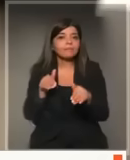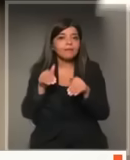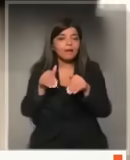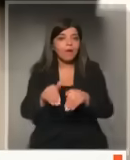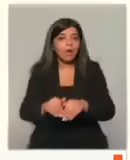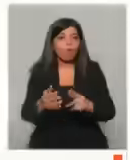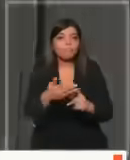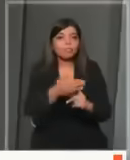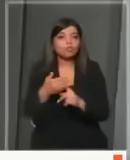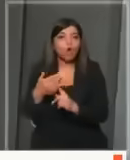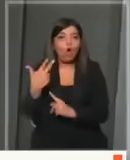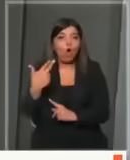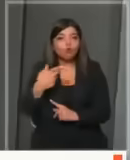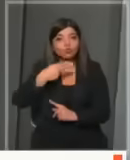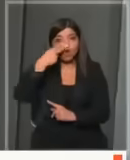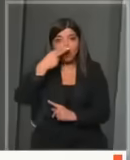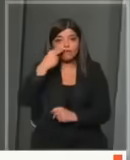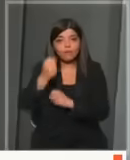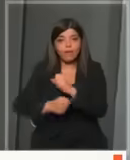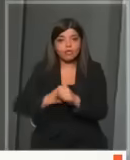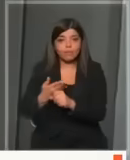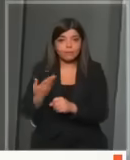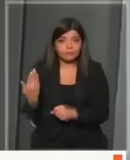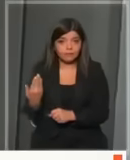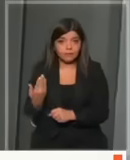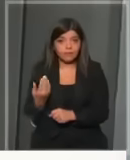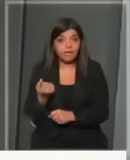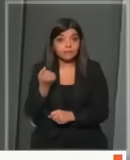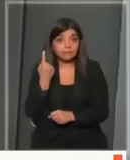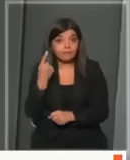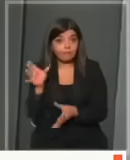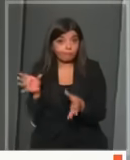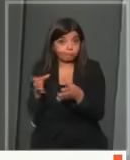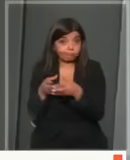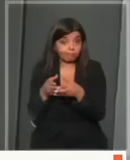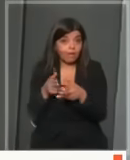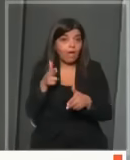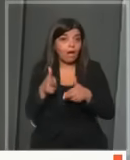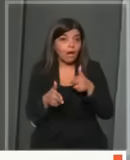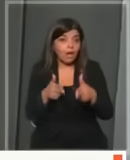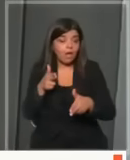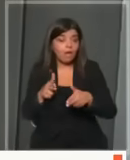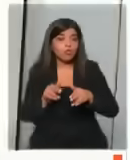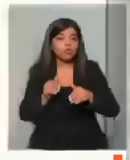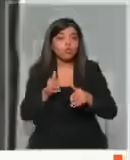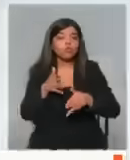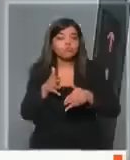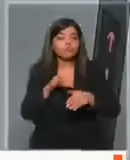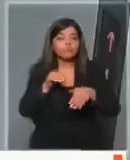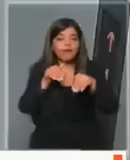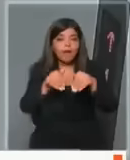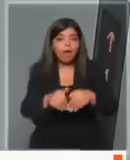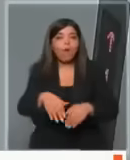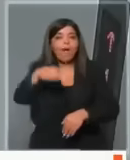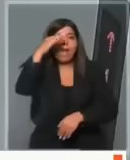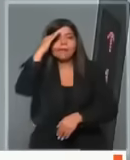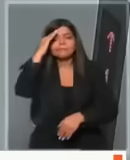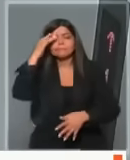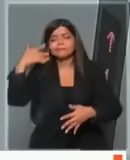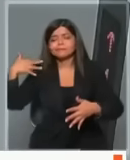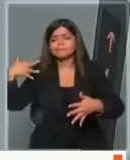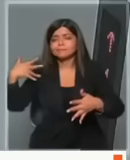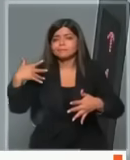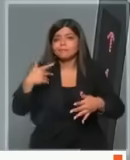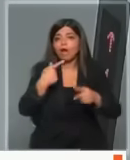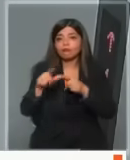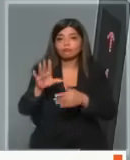noviembre del año pasado. Y como bien sabemos, el Tren de Aragua es una multinacional del crimen con experiencia suficiente para